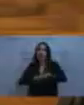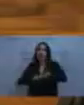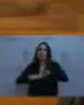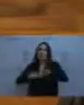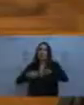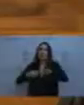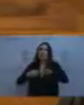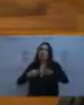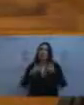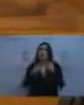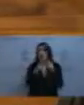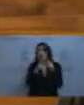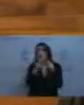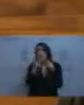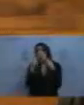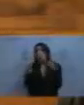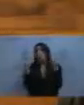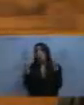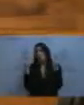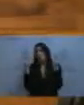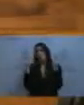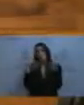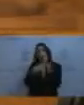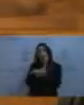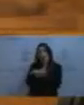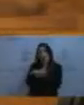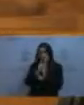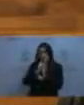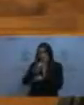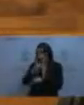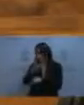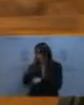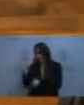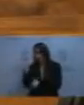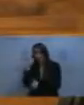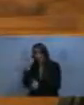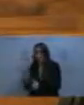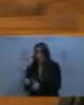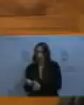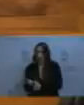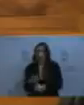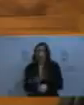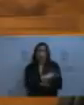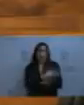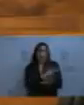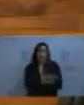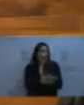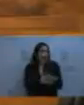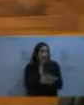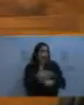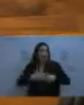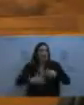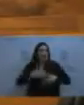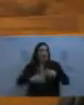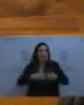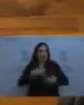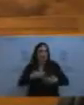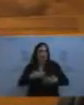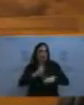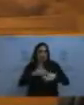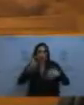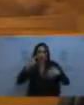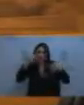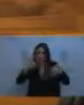que es el sector público autonómico, y no hubo, desde luego hasta ahora, ningún procedimiento que garantizase